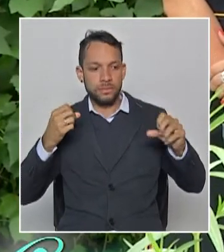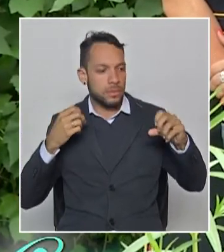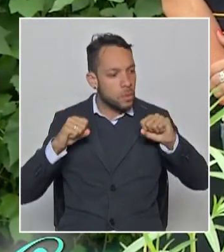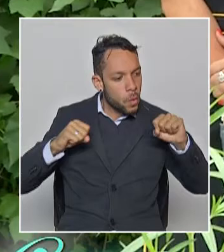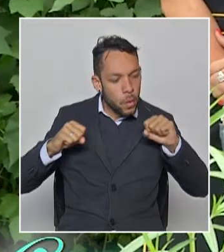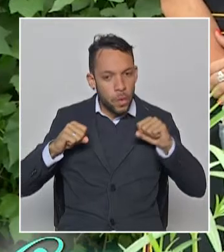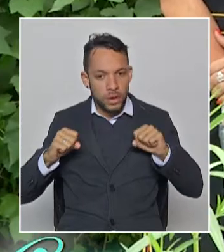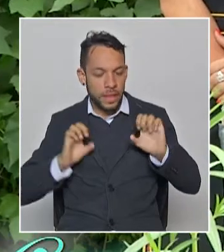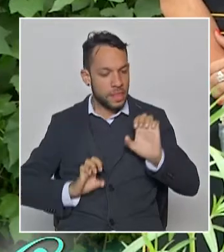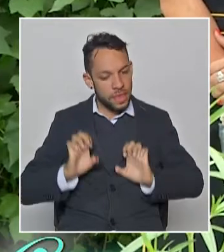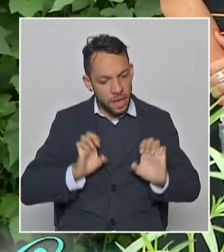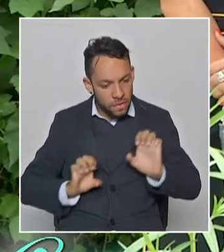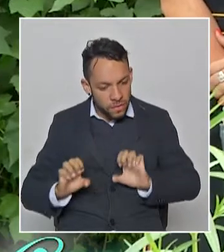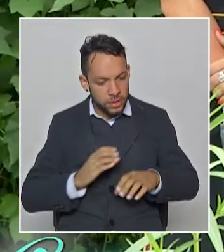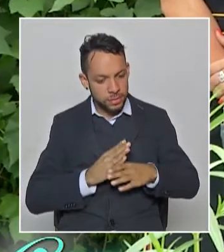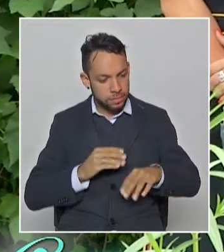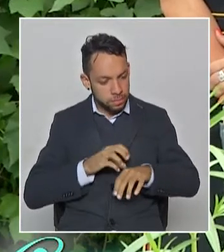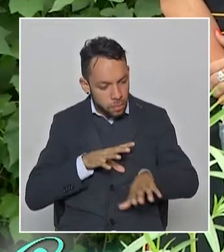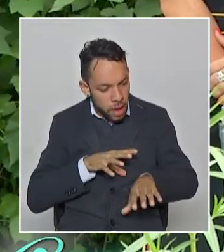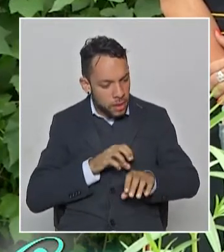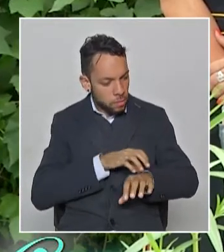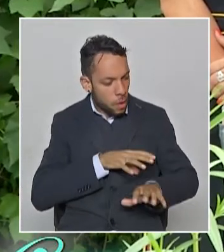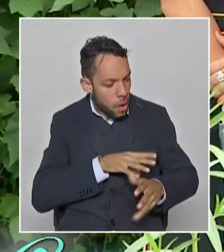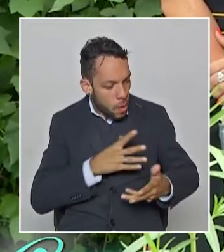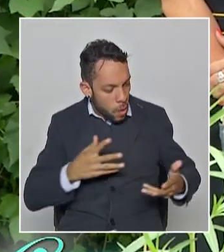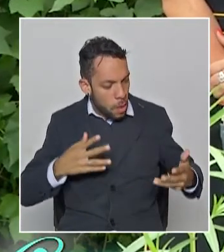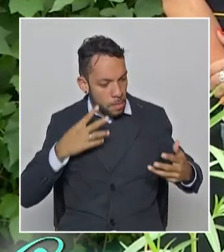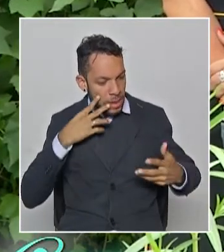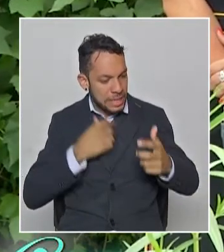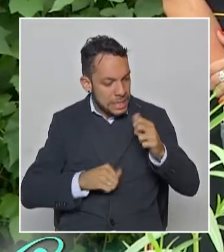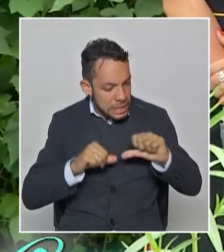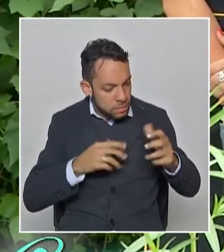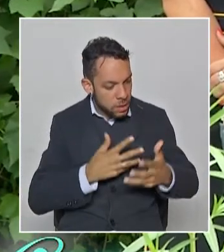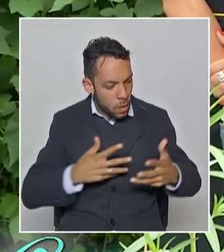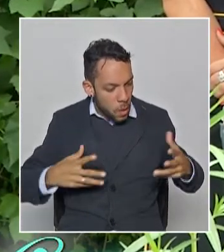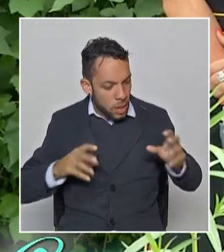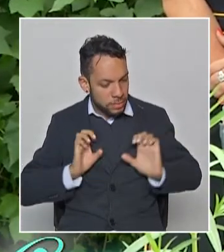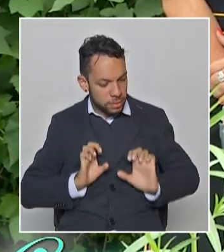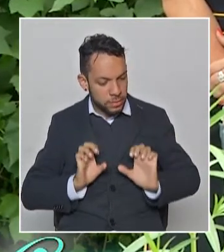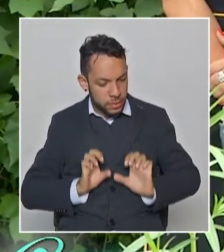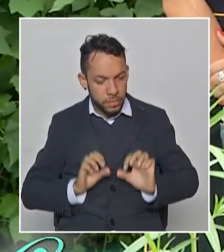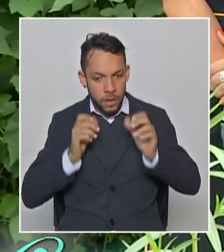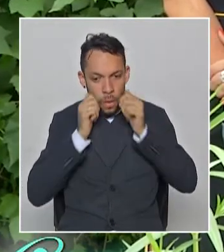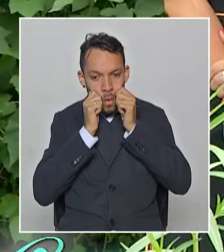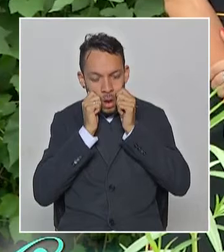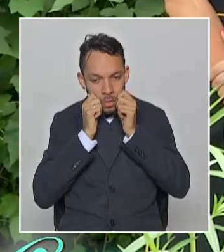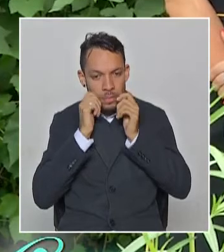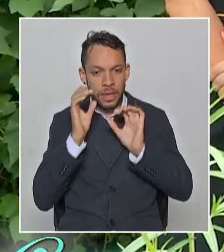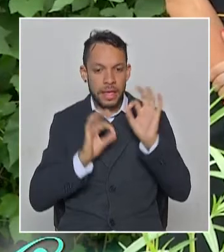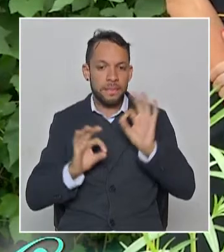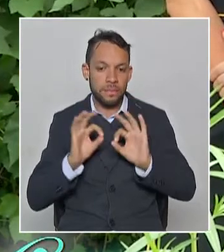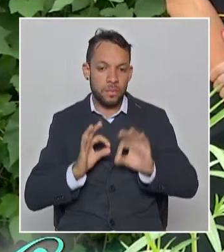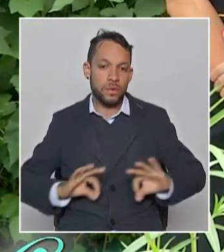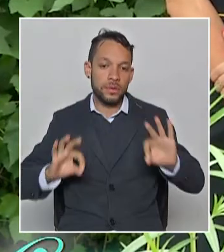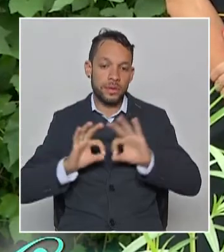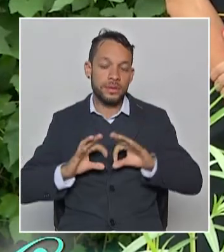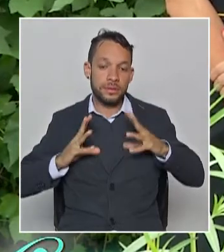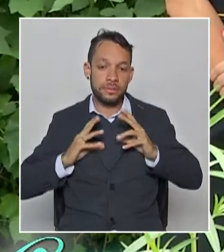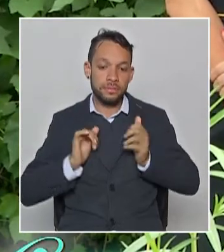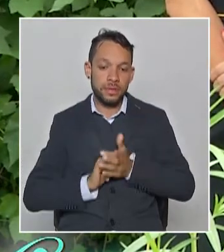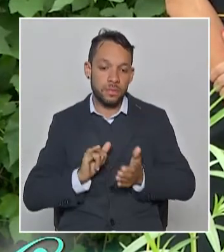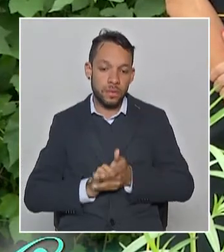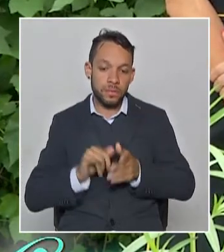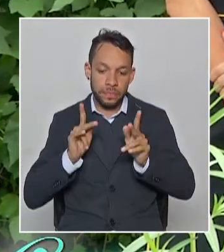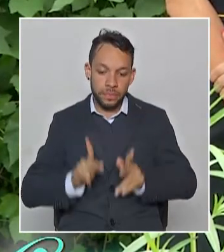parte inmunológica, inflamatoria, tóxica, la acidosis del cuerpo. Y es lo que hace en